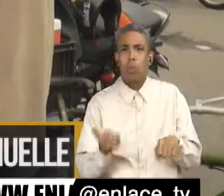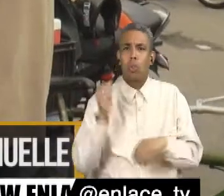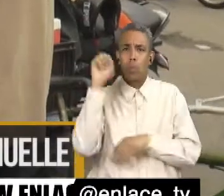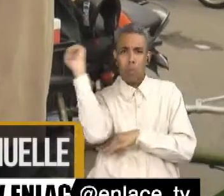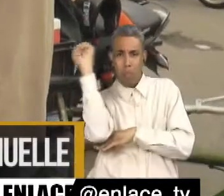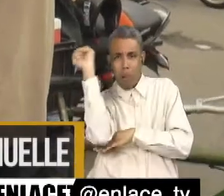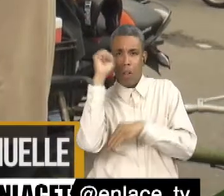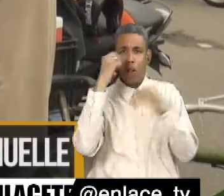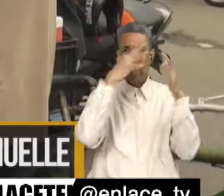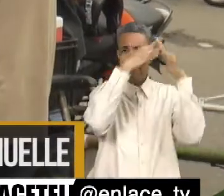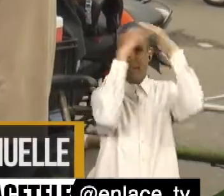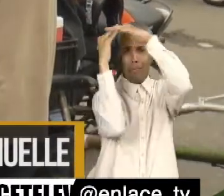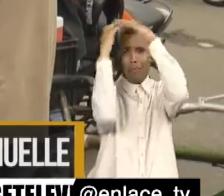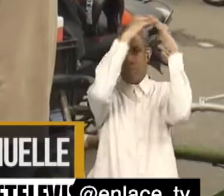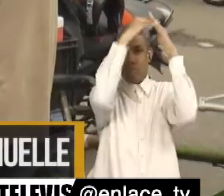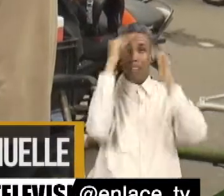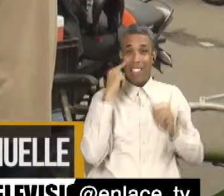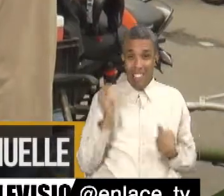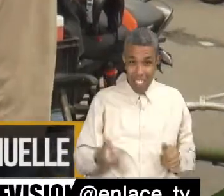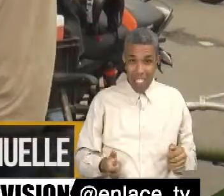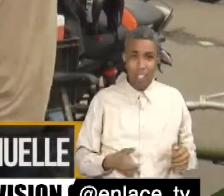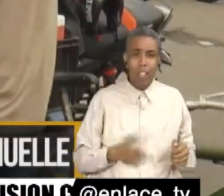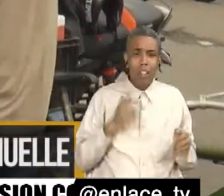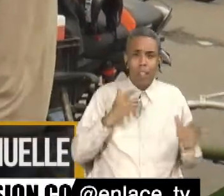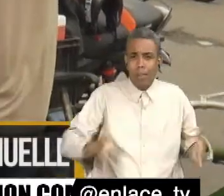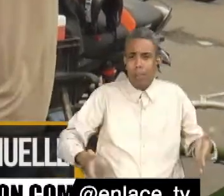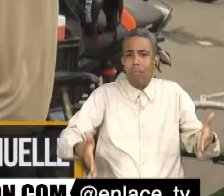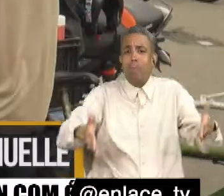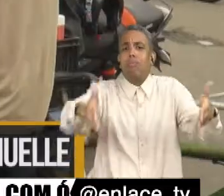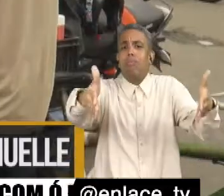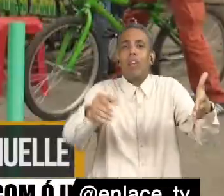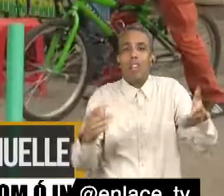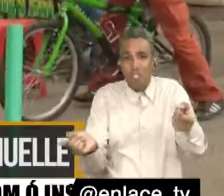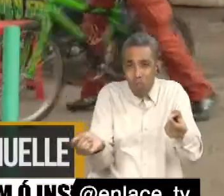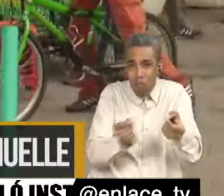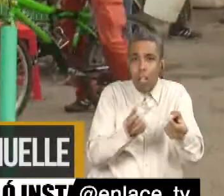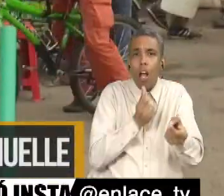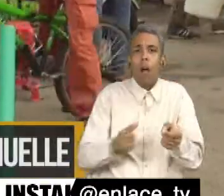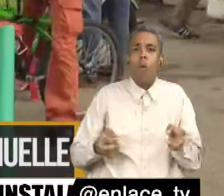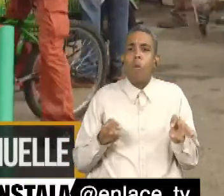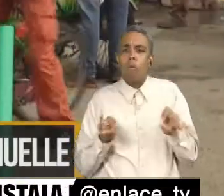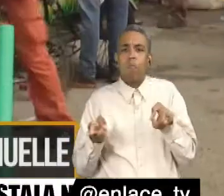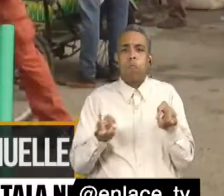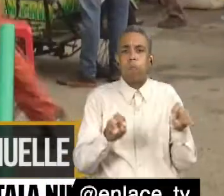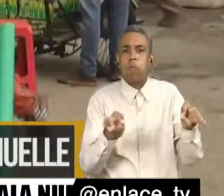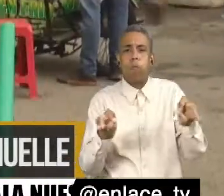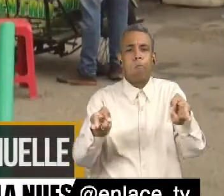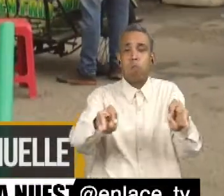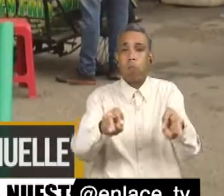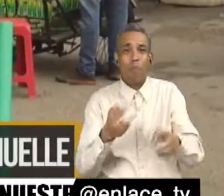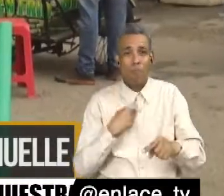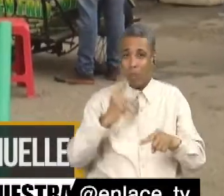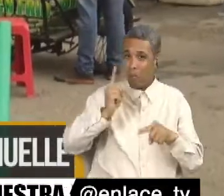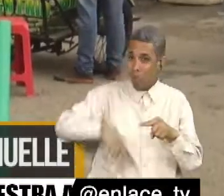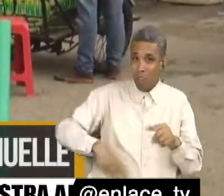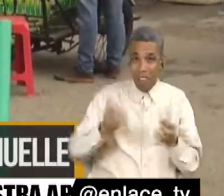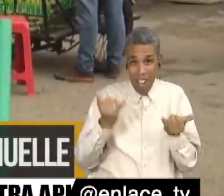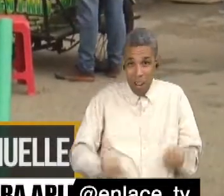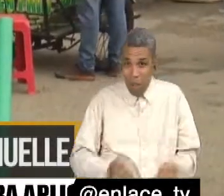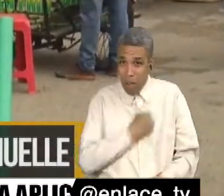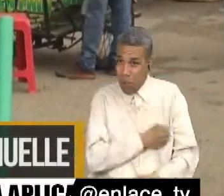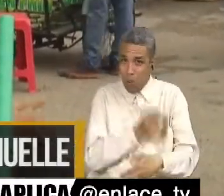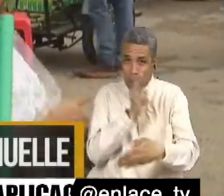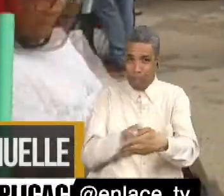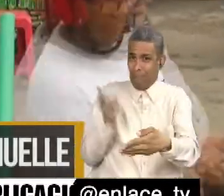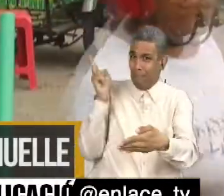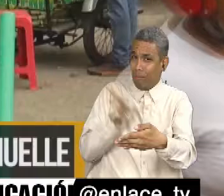o vehículos en esta zona. Y pues por lo tanto las personas que están ahorita haciendo invasión de espacio público tienen que salir de allí. De hecho, por